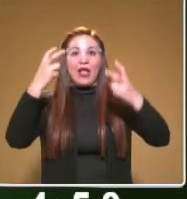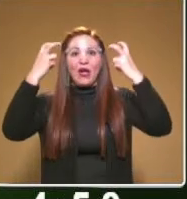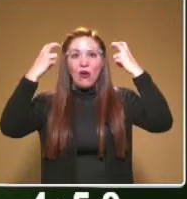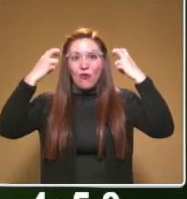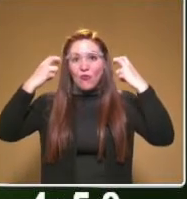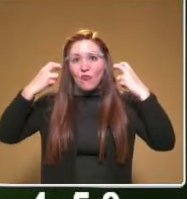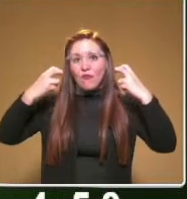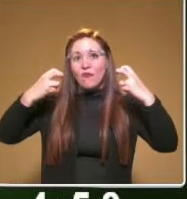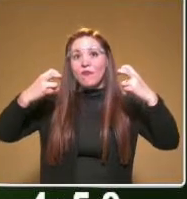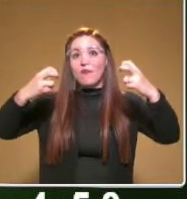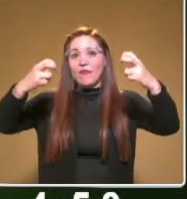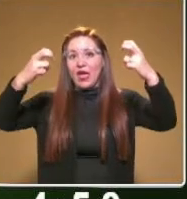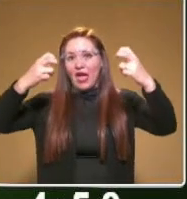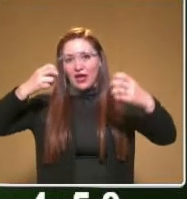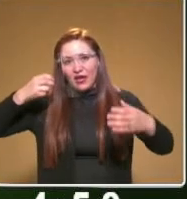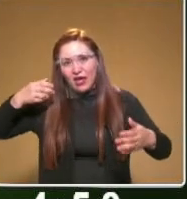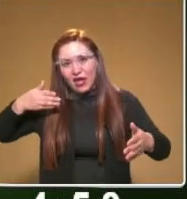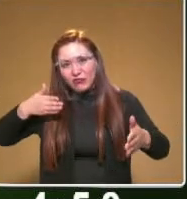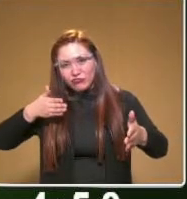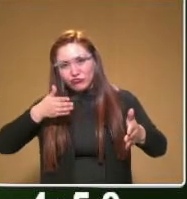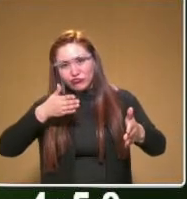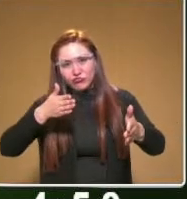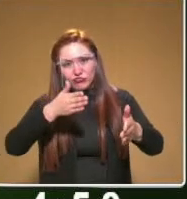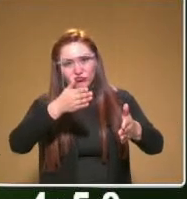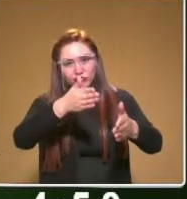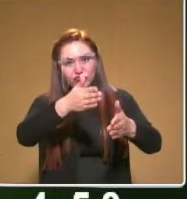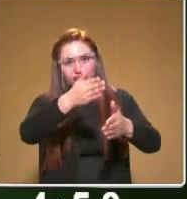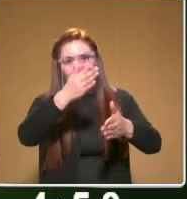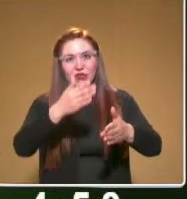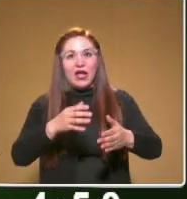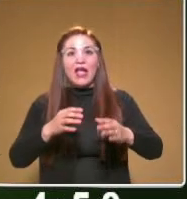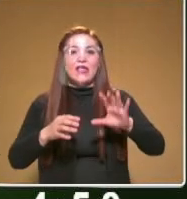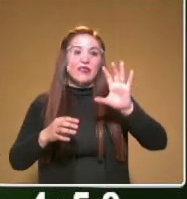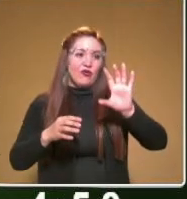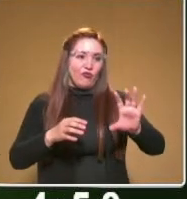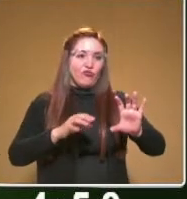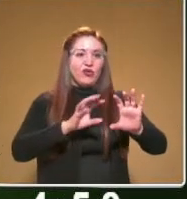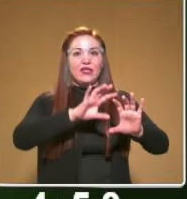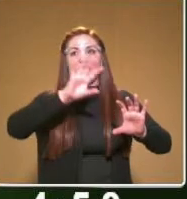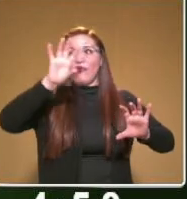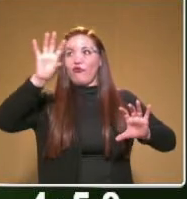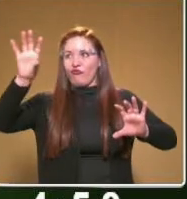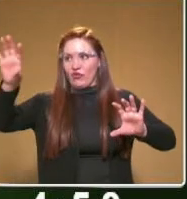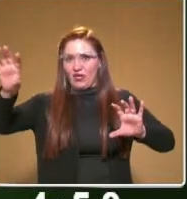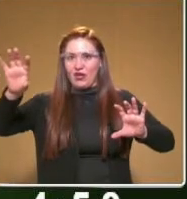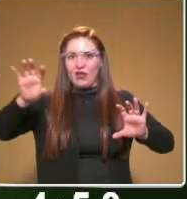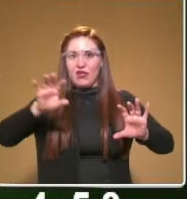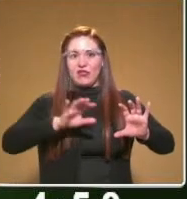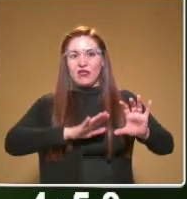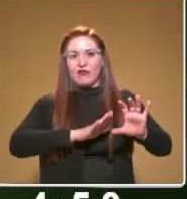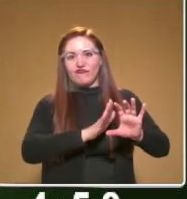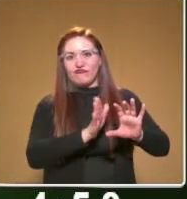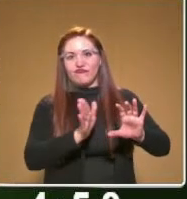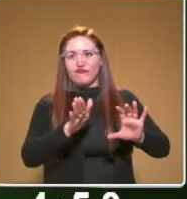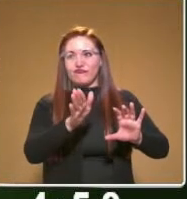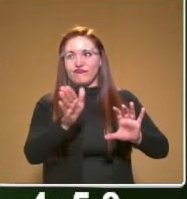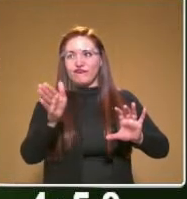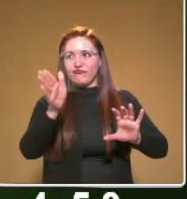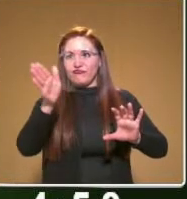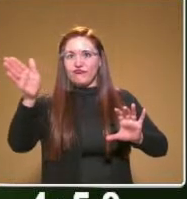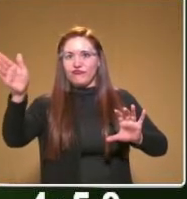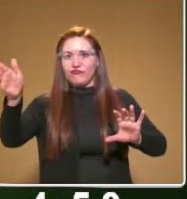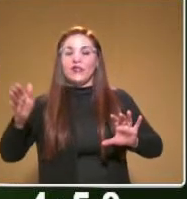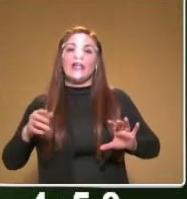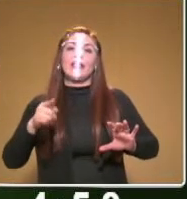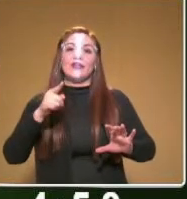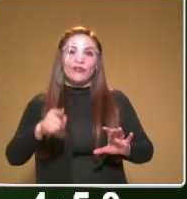o sea, no era así como que dentro del mismo país, de hecho era de continente a continente. Entonces, en este caso, la impulsividad vino